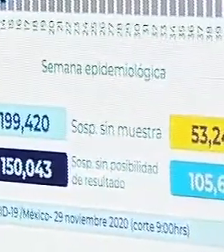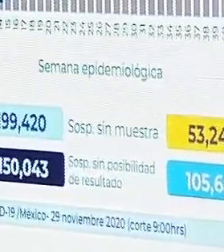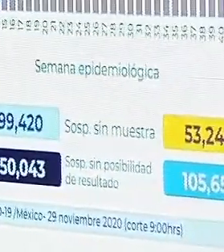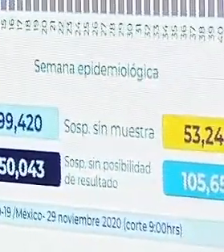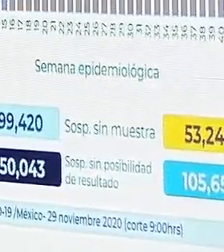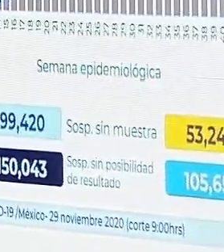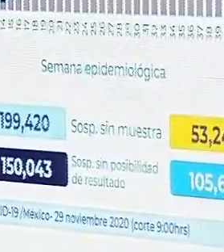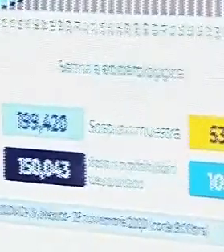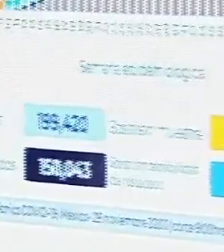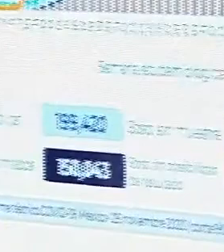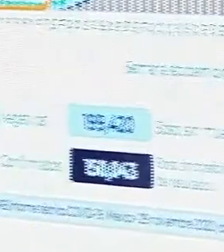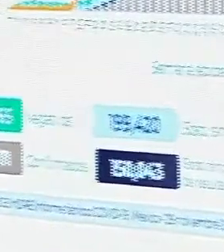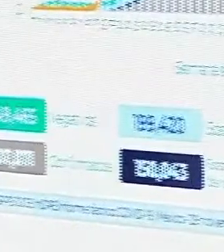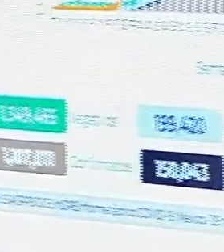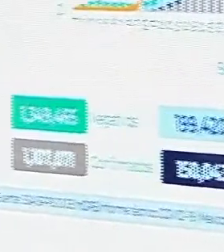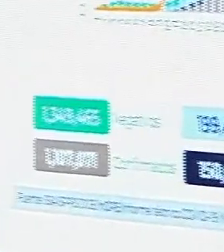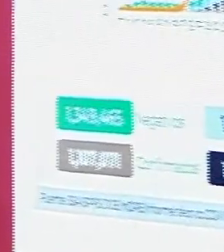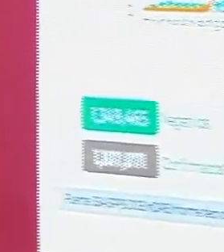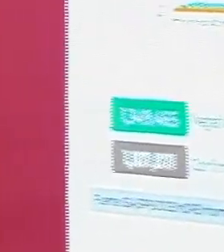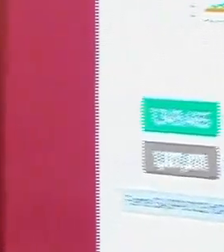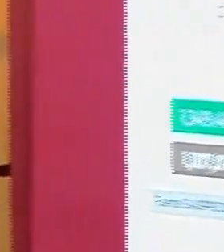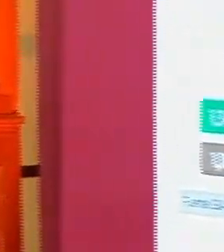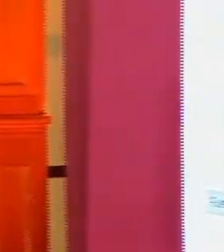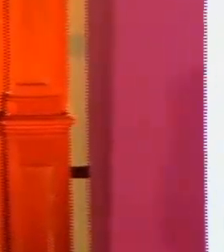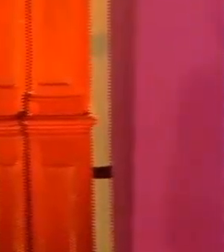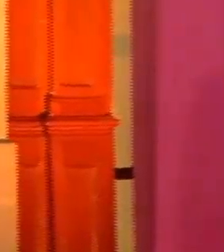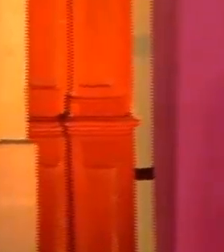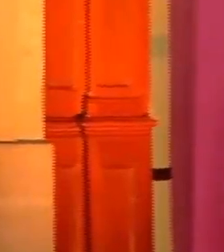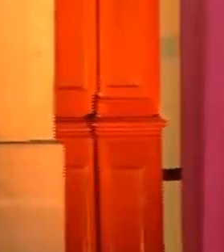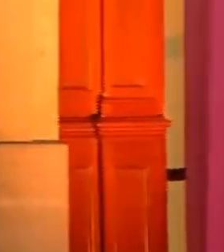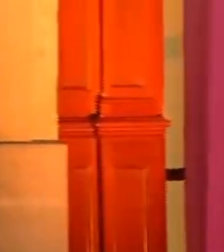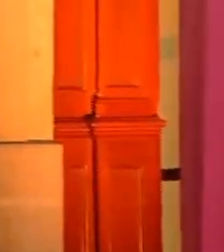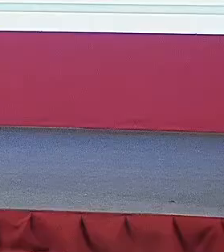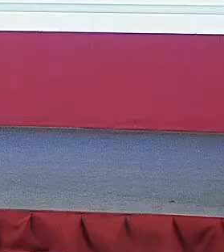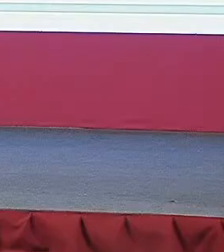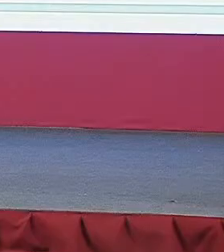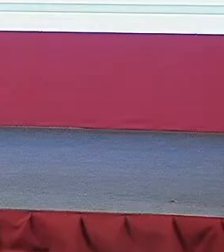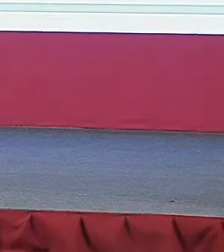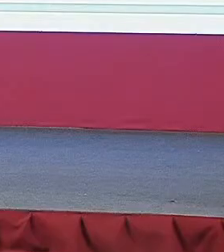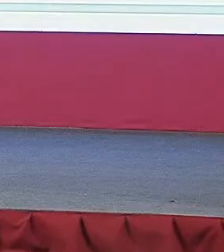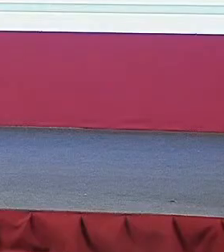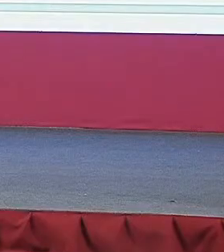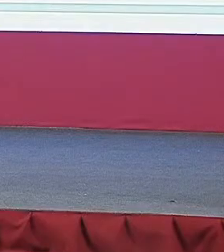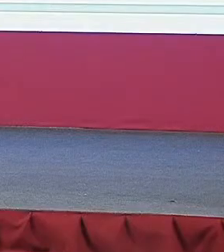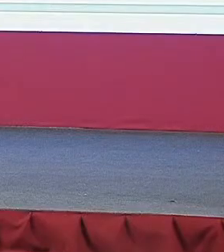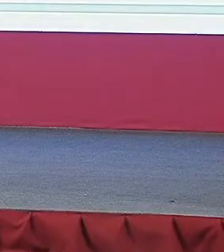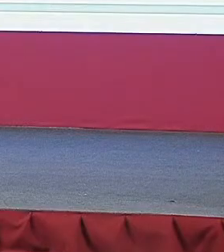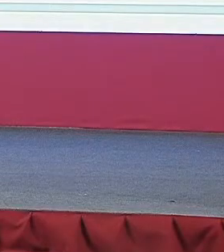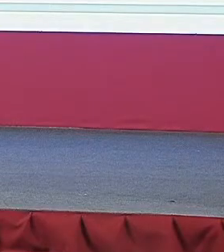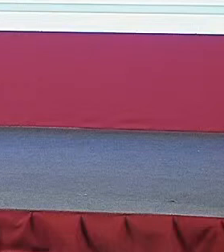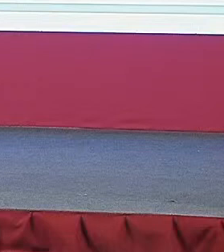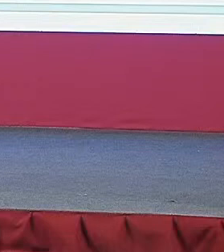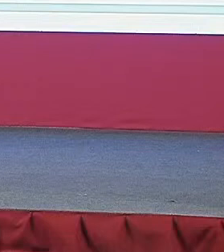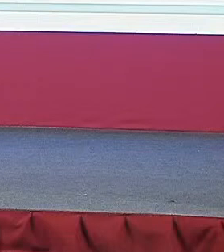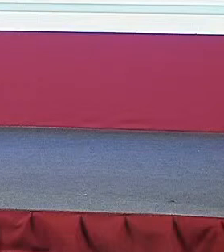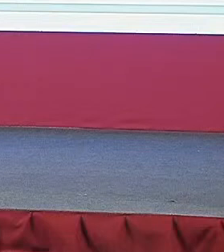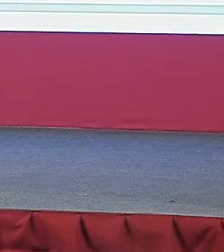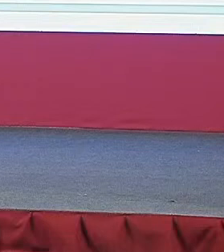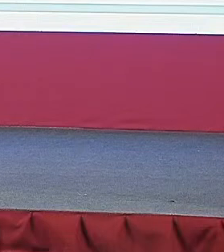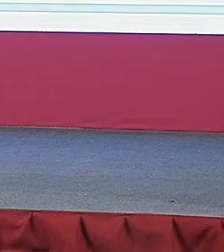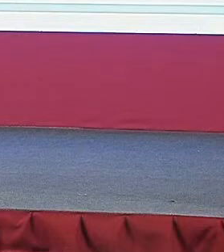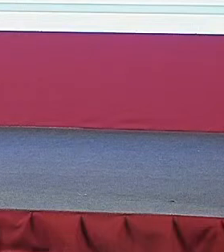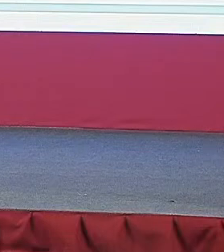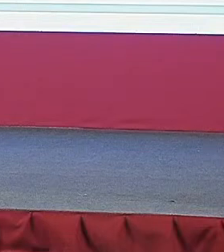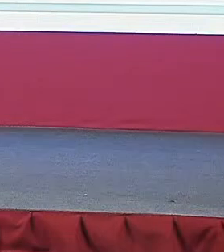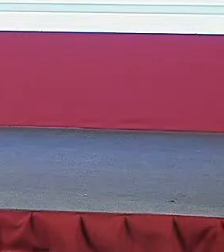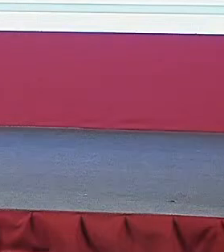gran mayoría, además de hacer un estudio epidemiológico, se le ha tomado una muestra para descartar